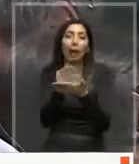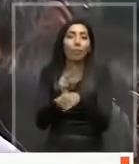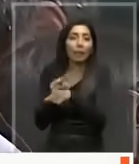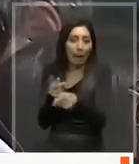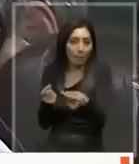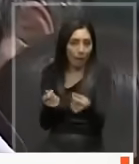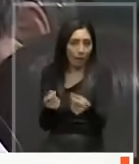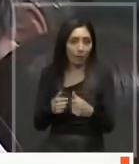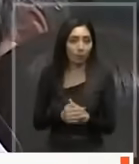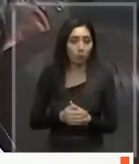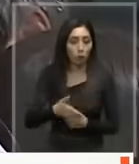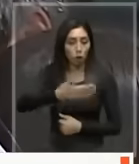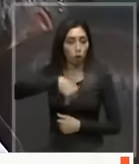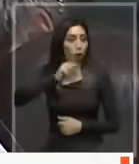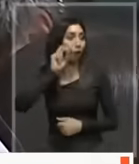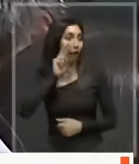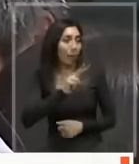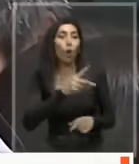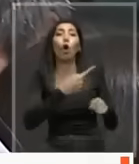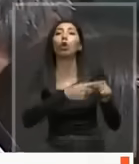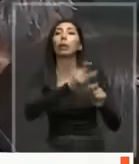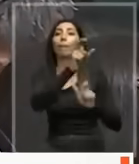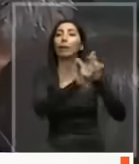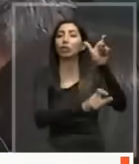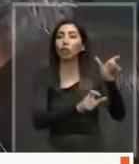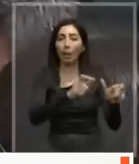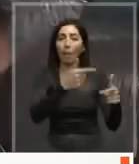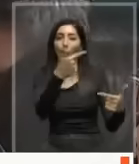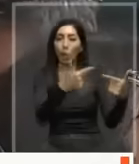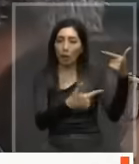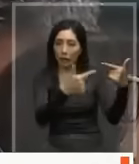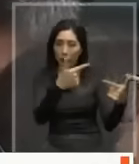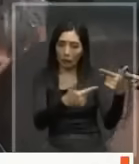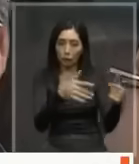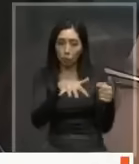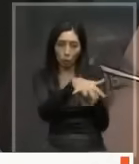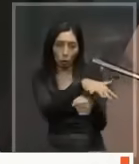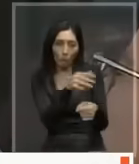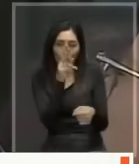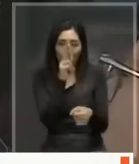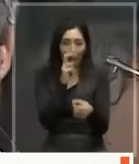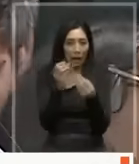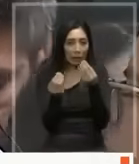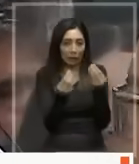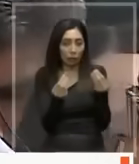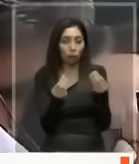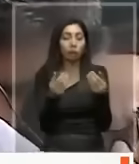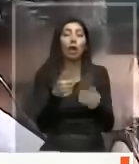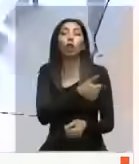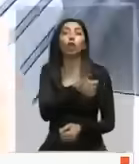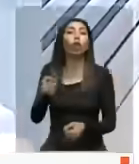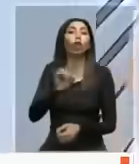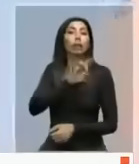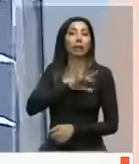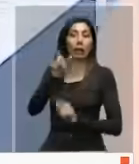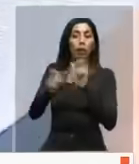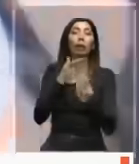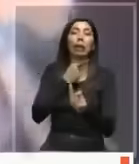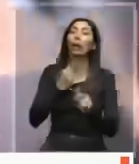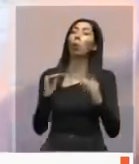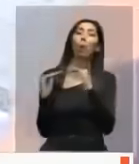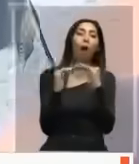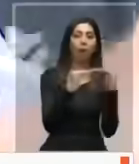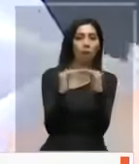recibido otros personajes políticos en casos bastante similares y yo creo que lo que esperamos todos los chilenos es que acá haya una igualdad de trato. ¿Qué le pide